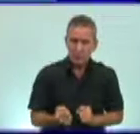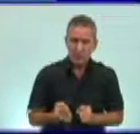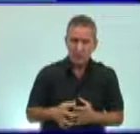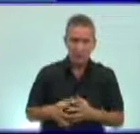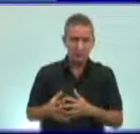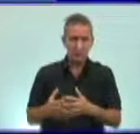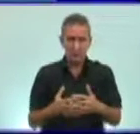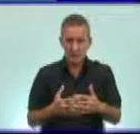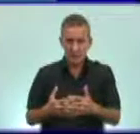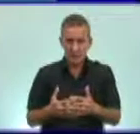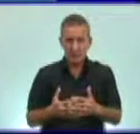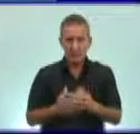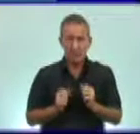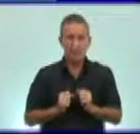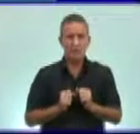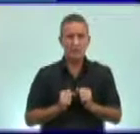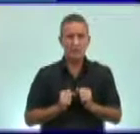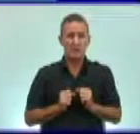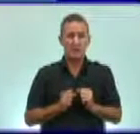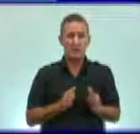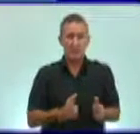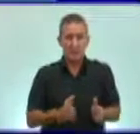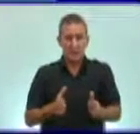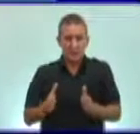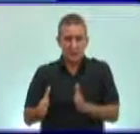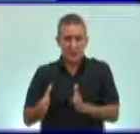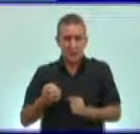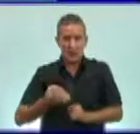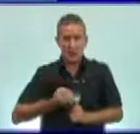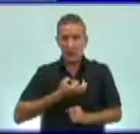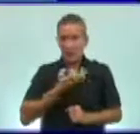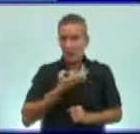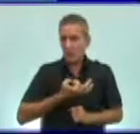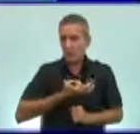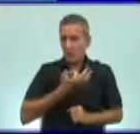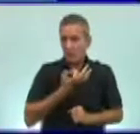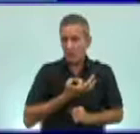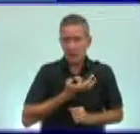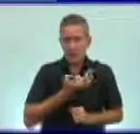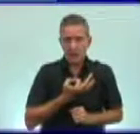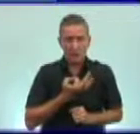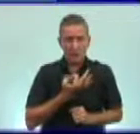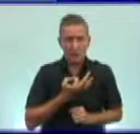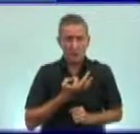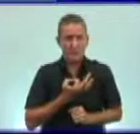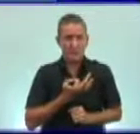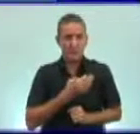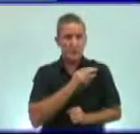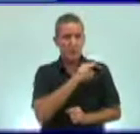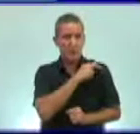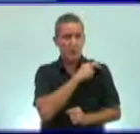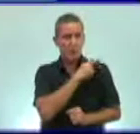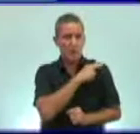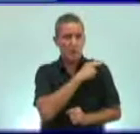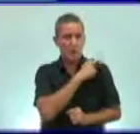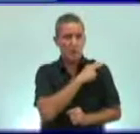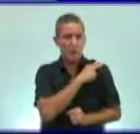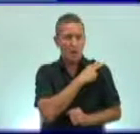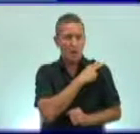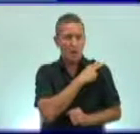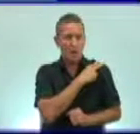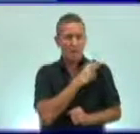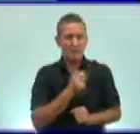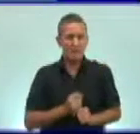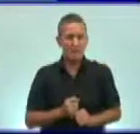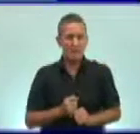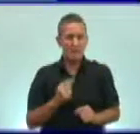de lo que expresaban aquellos generales, aquellos coroneles, aquellas personalidades que se habían enemistado de Bolívar, que habían sido derrotados